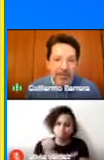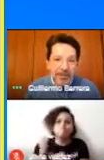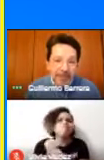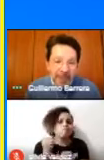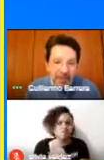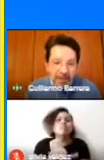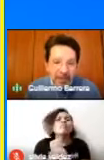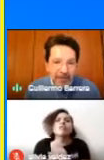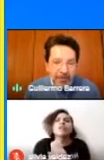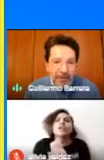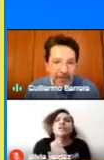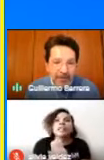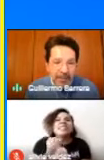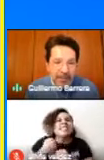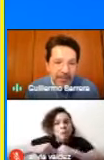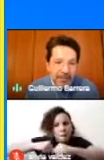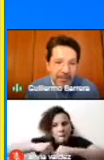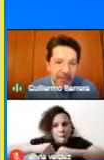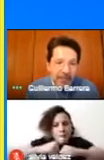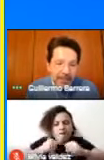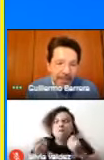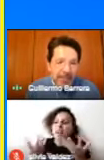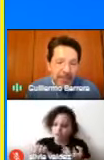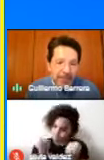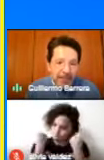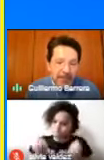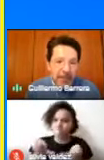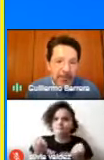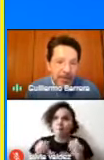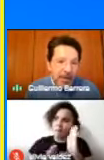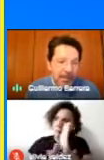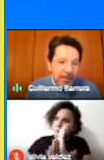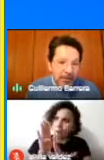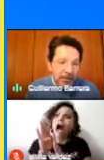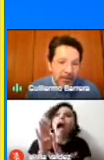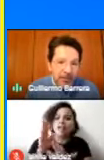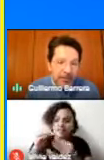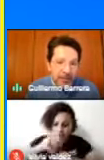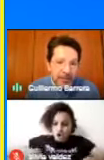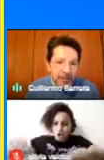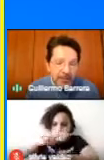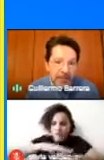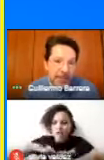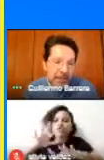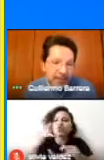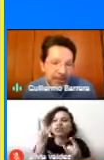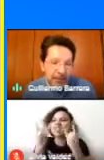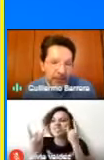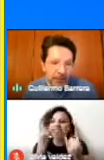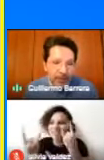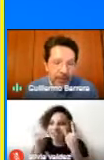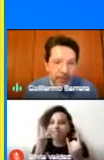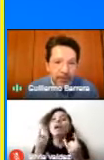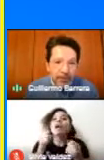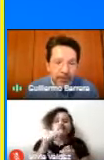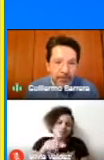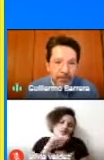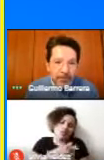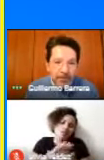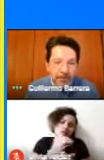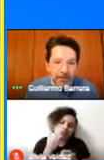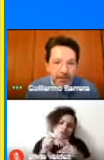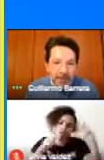en dinámicas para fortalecer la dinámica territorial alrededor de los intereses y en este caso, por ejemplo, el